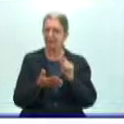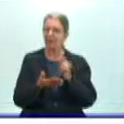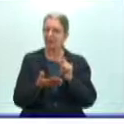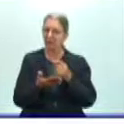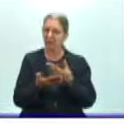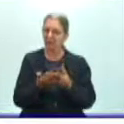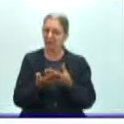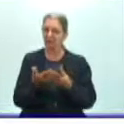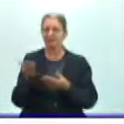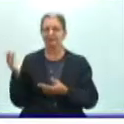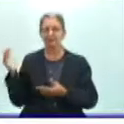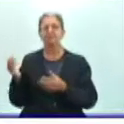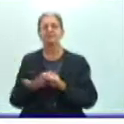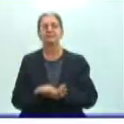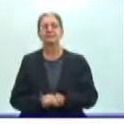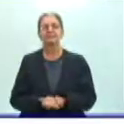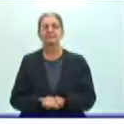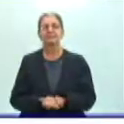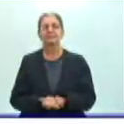verifiques.